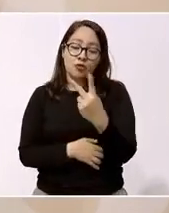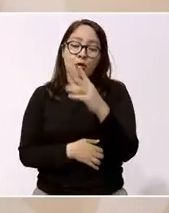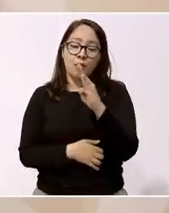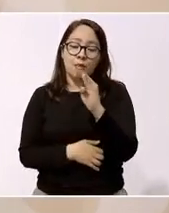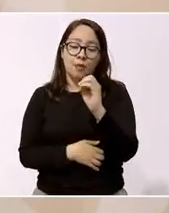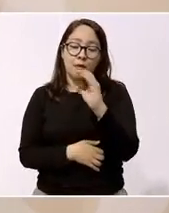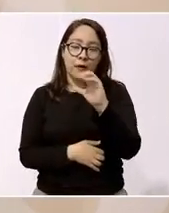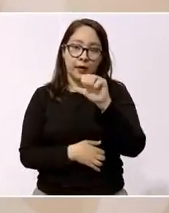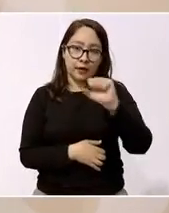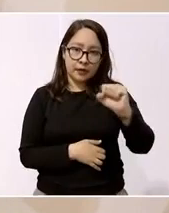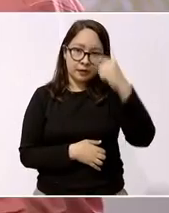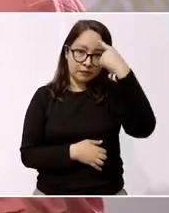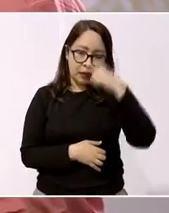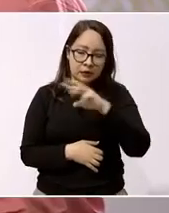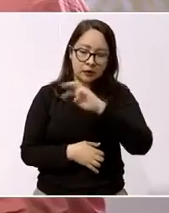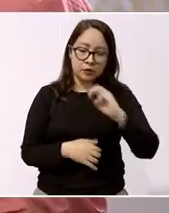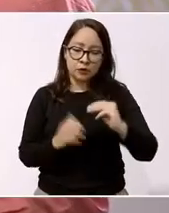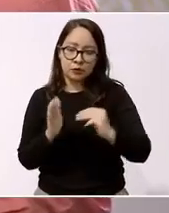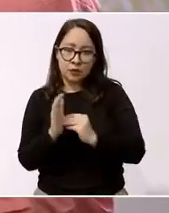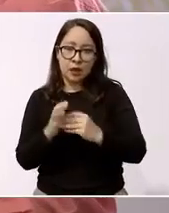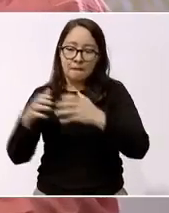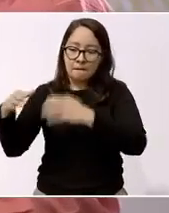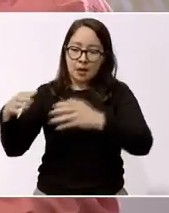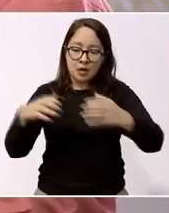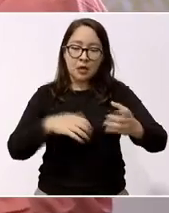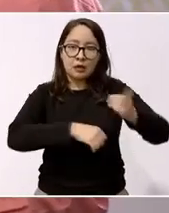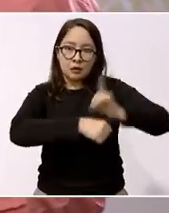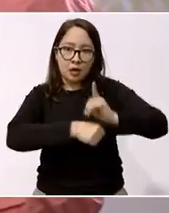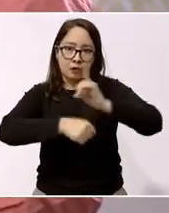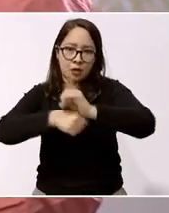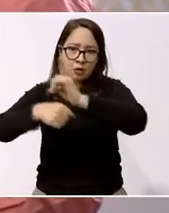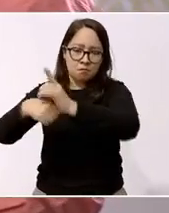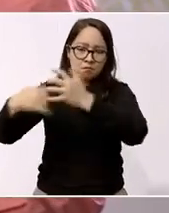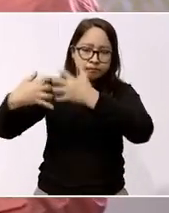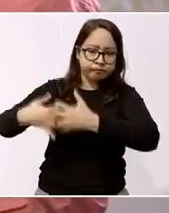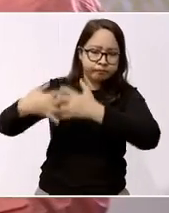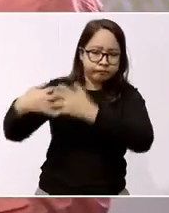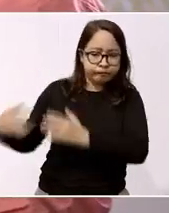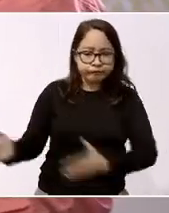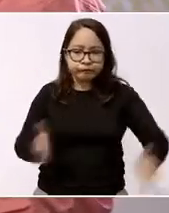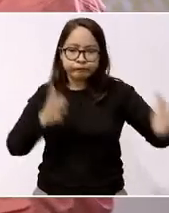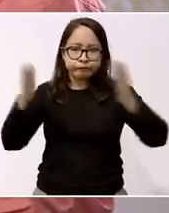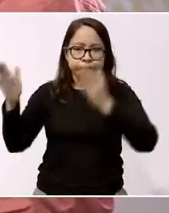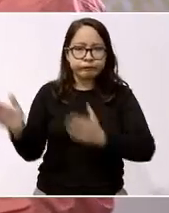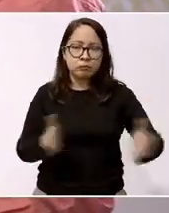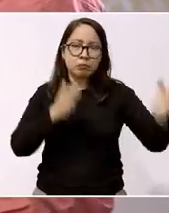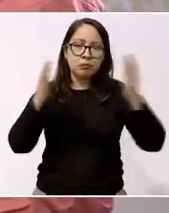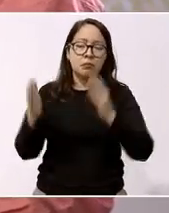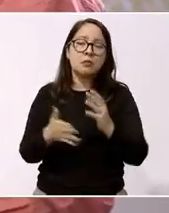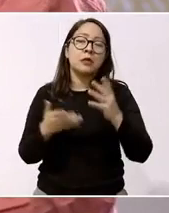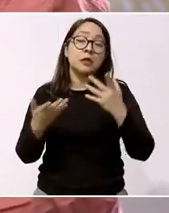de 300,000 barriles diarios, y estamos